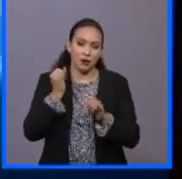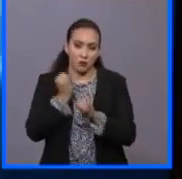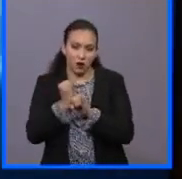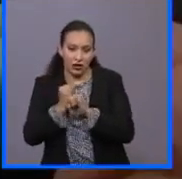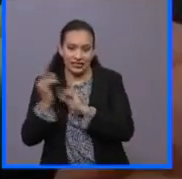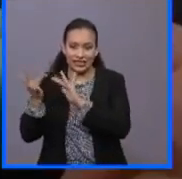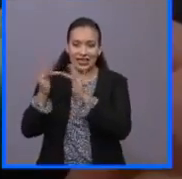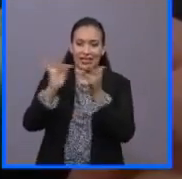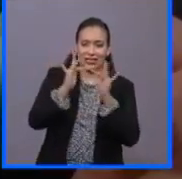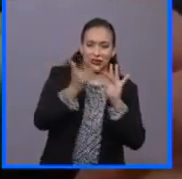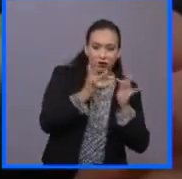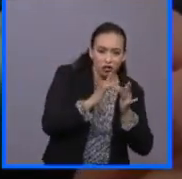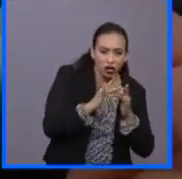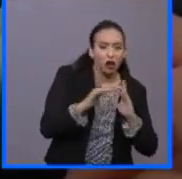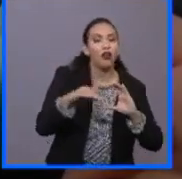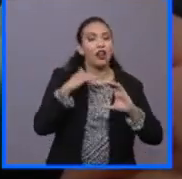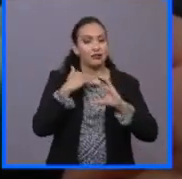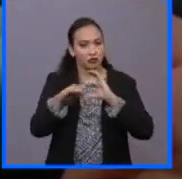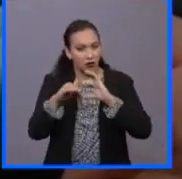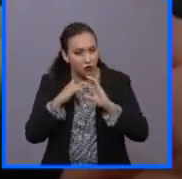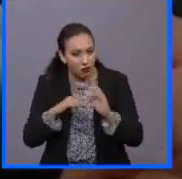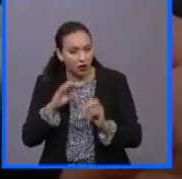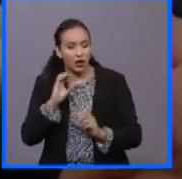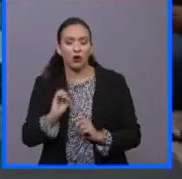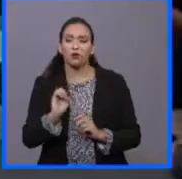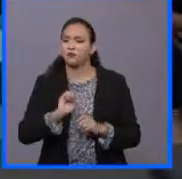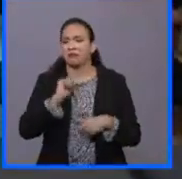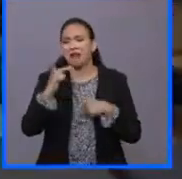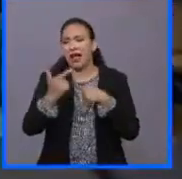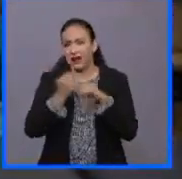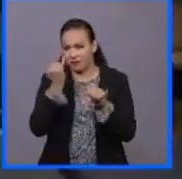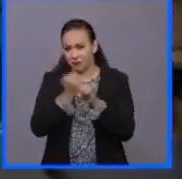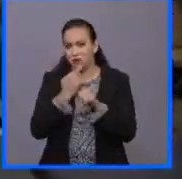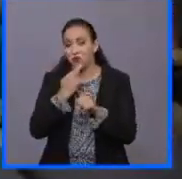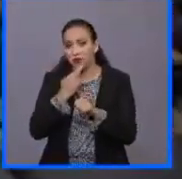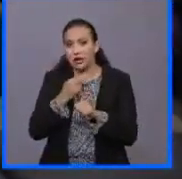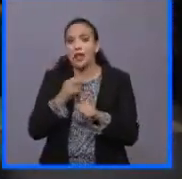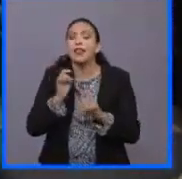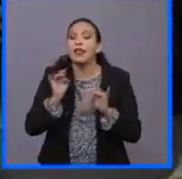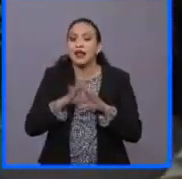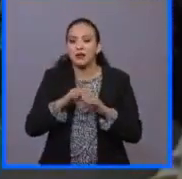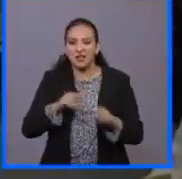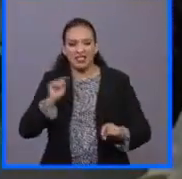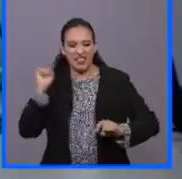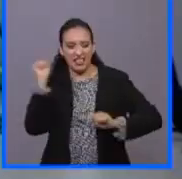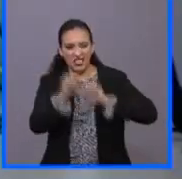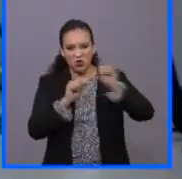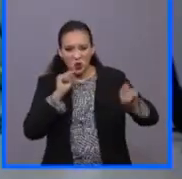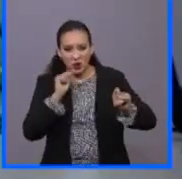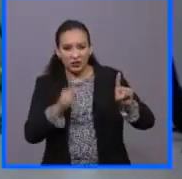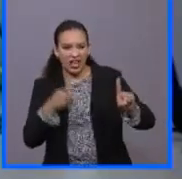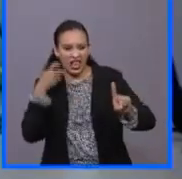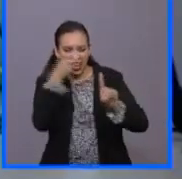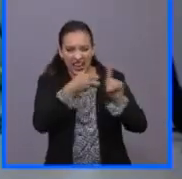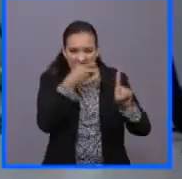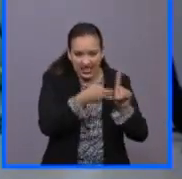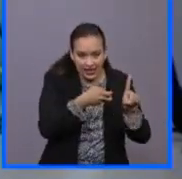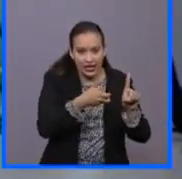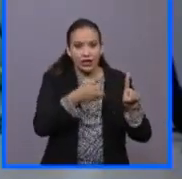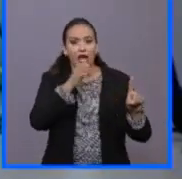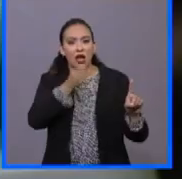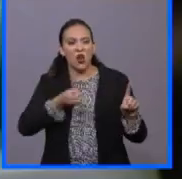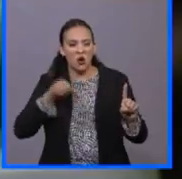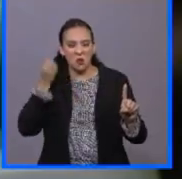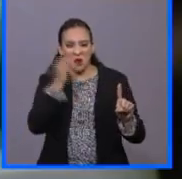redes sociales, correo electrónico o cualquier espacio digital, insulte, injurie, ofenda, agrave